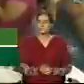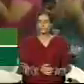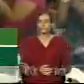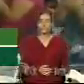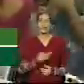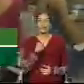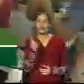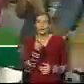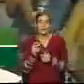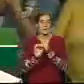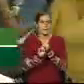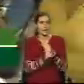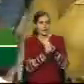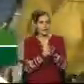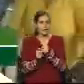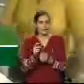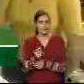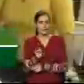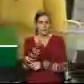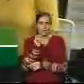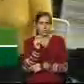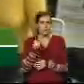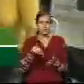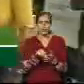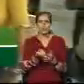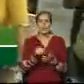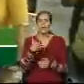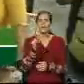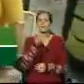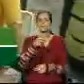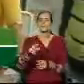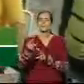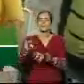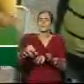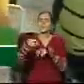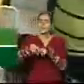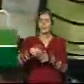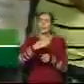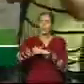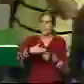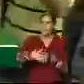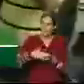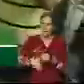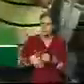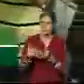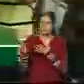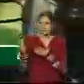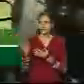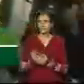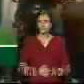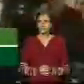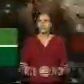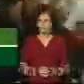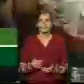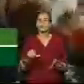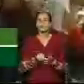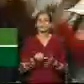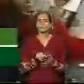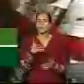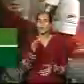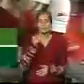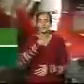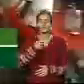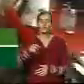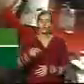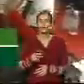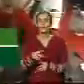No solamente los pescadores. ¿Dónde están los compañeros sembradores de plátano y de musácea? ¿Dónde están los